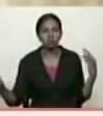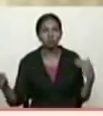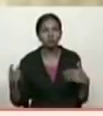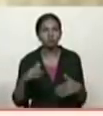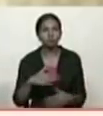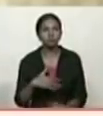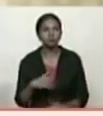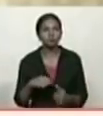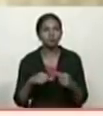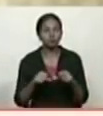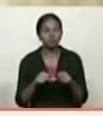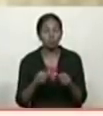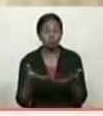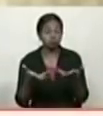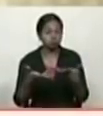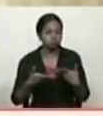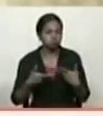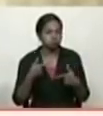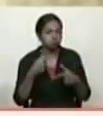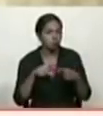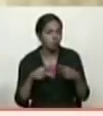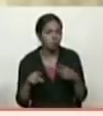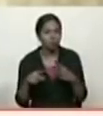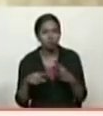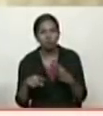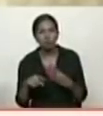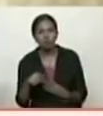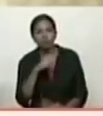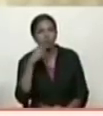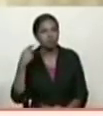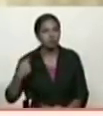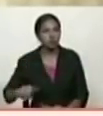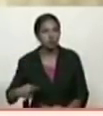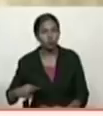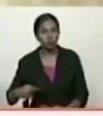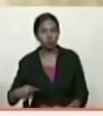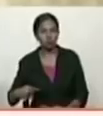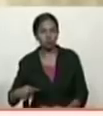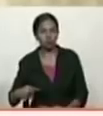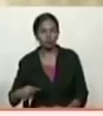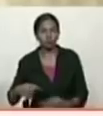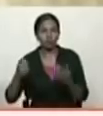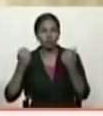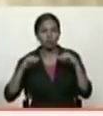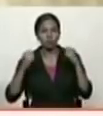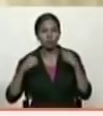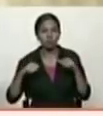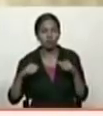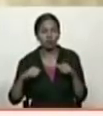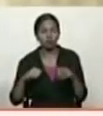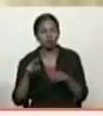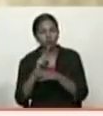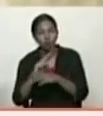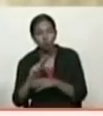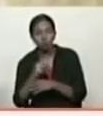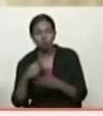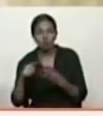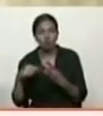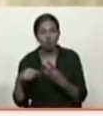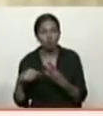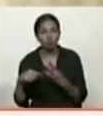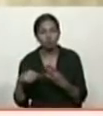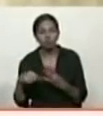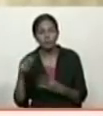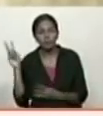recibiendo misiones, delegaciones para el entrenamiento del uso de los equipos militares venezolanos, para